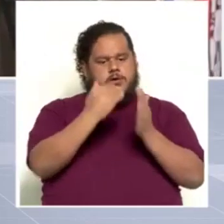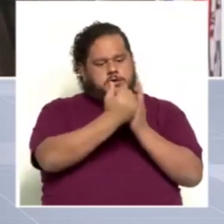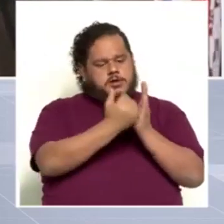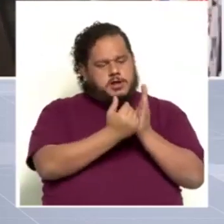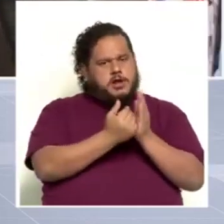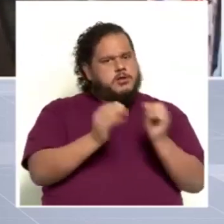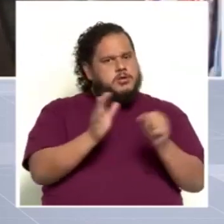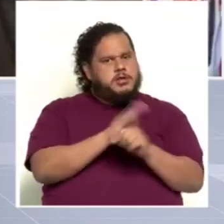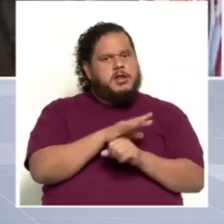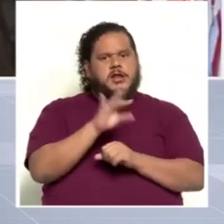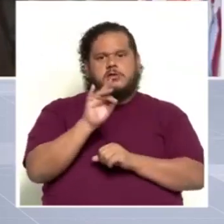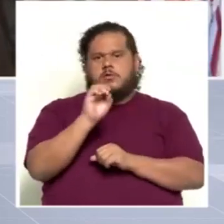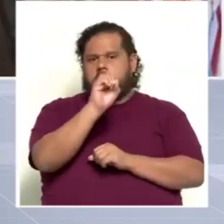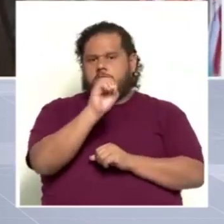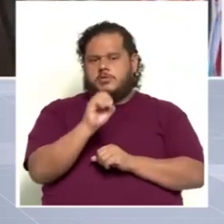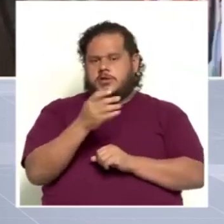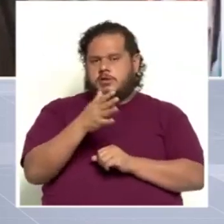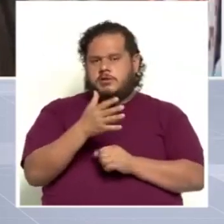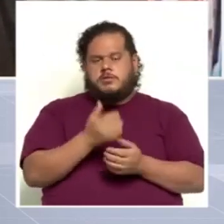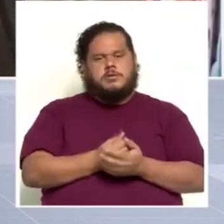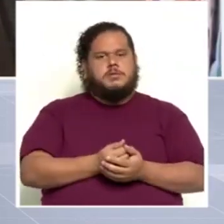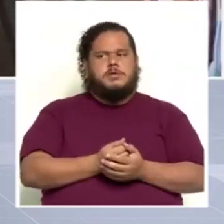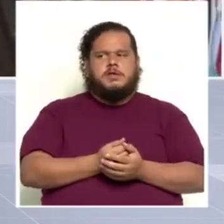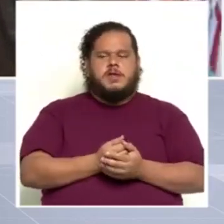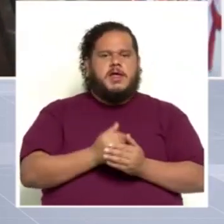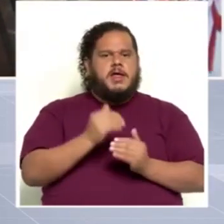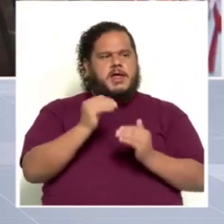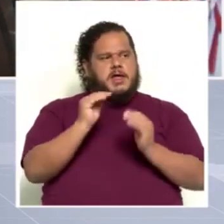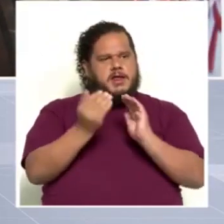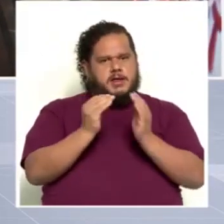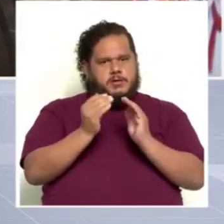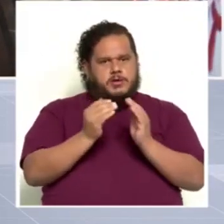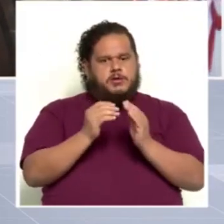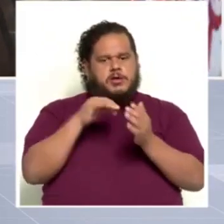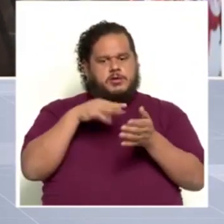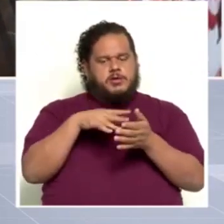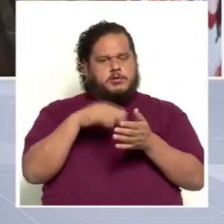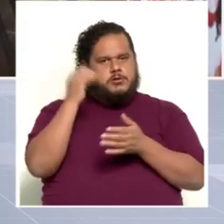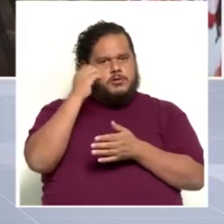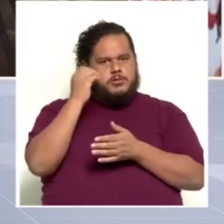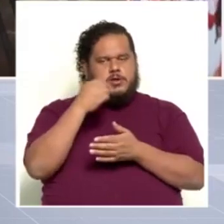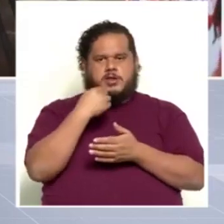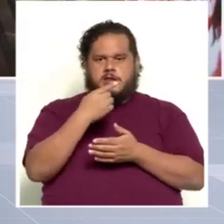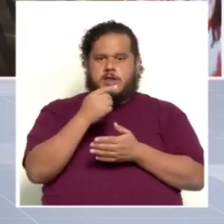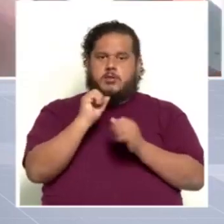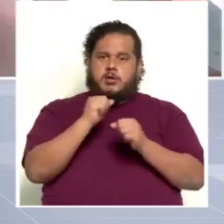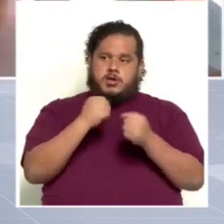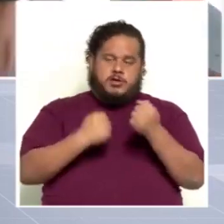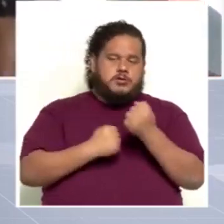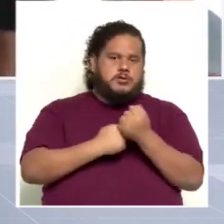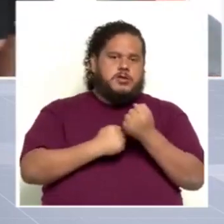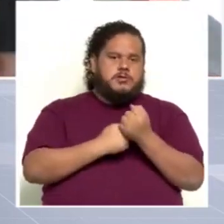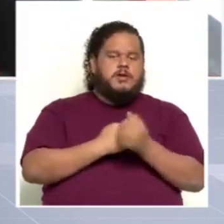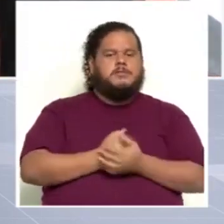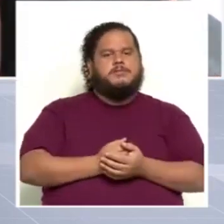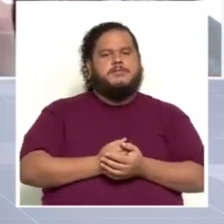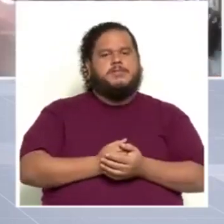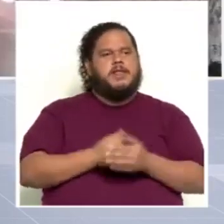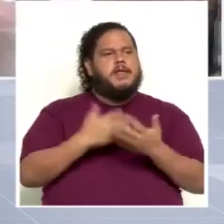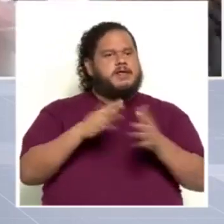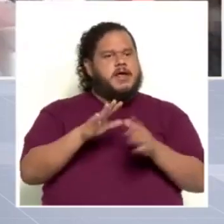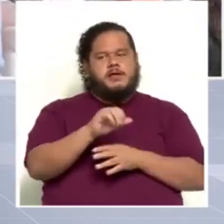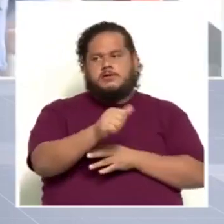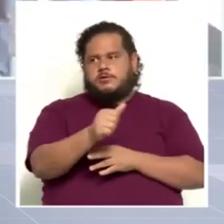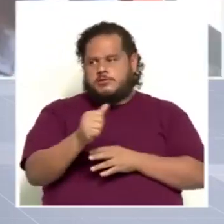un 8% aproximadamente. El equivalente a lo que los estudios de opinión señalaban podría ser su respaldo. Ya los